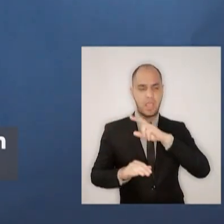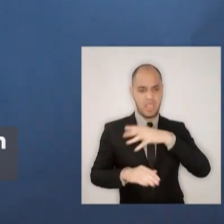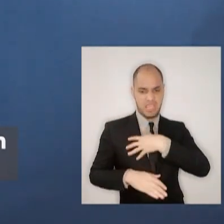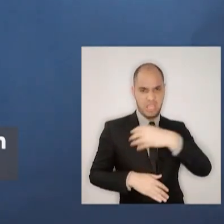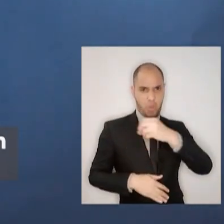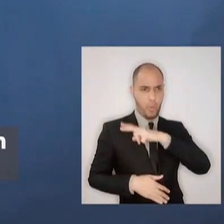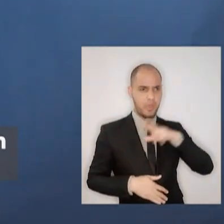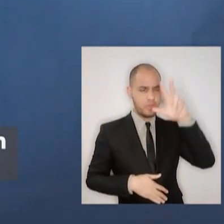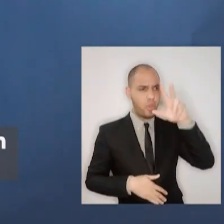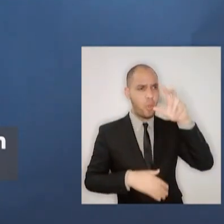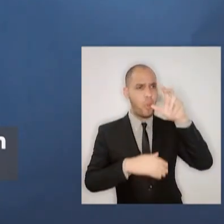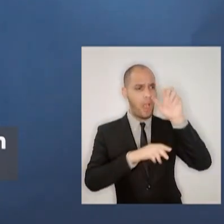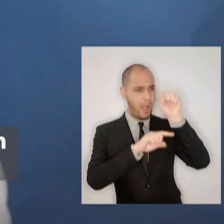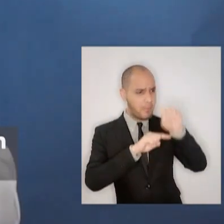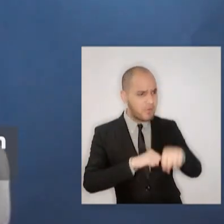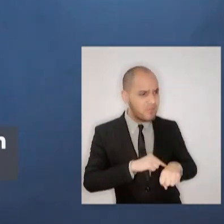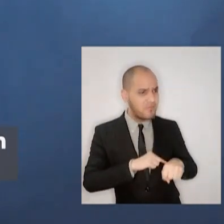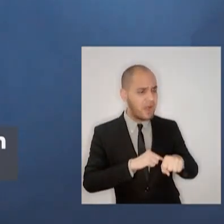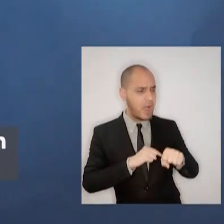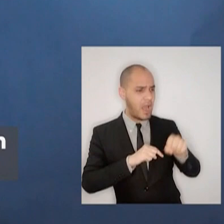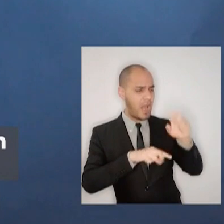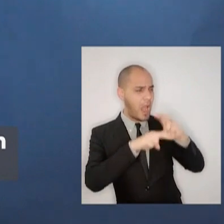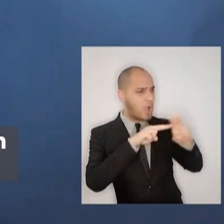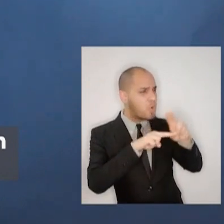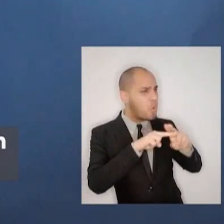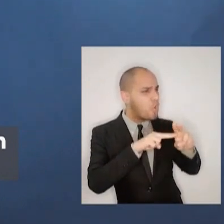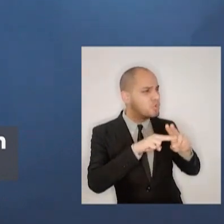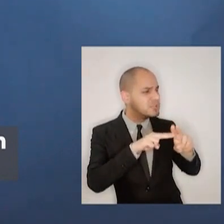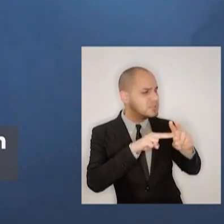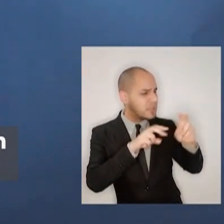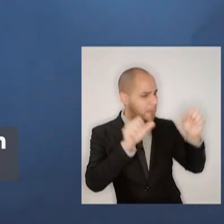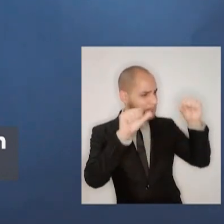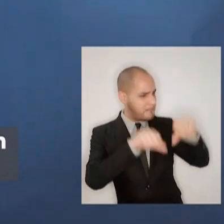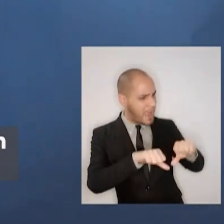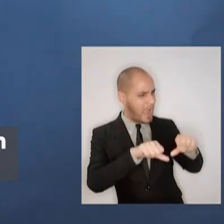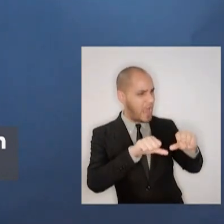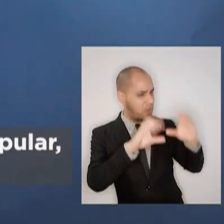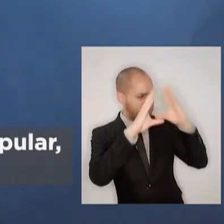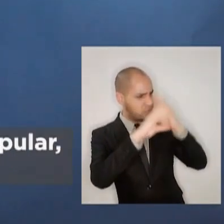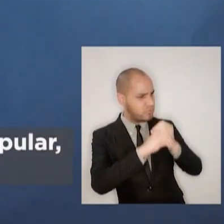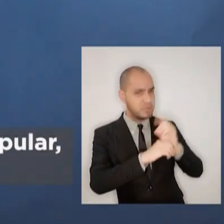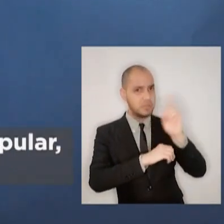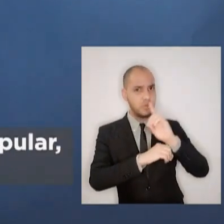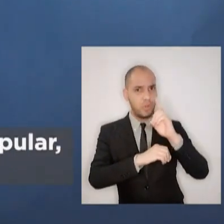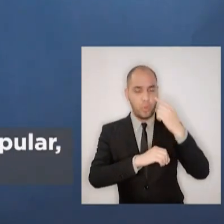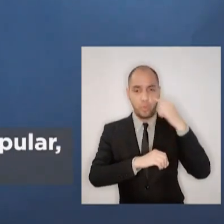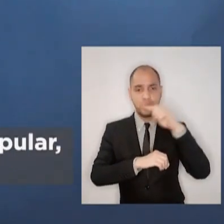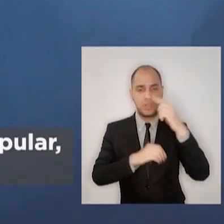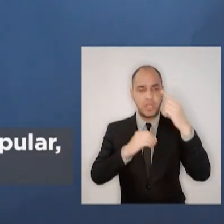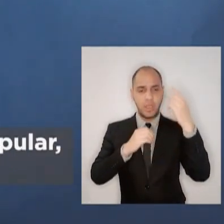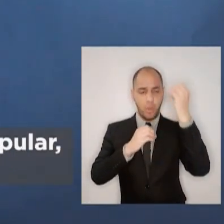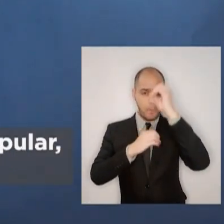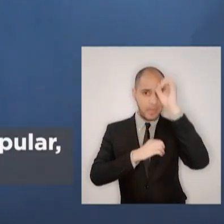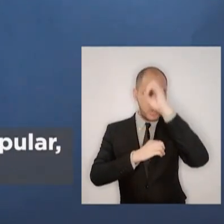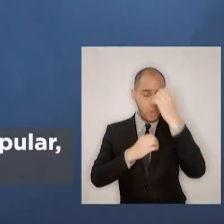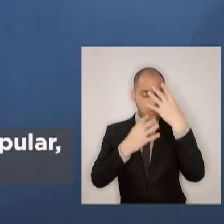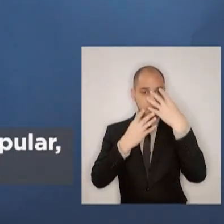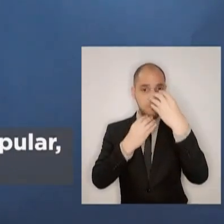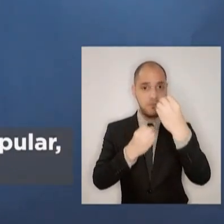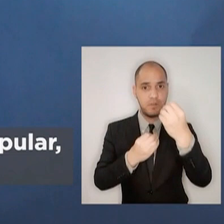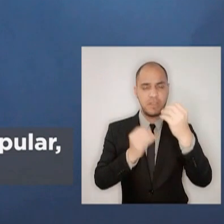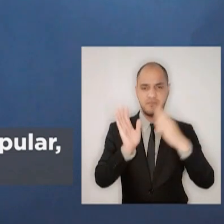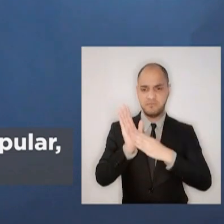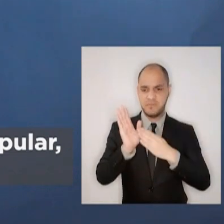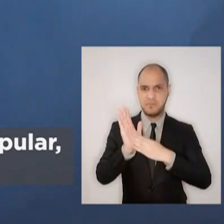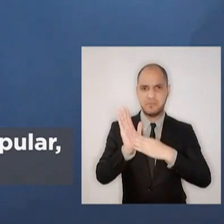Chile. Y ningún hijo de Dios puede dar su aprobación a las obras infructuosas de las tinieblas. Quizá usted se ha dejado llevar